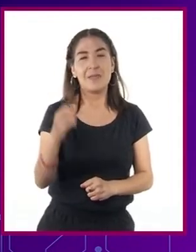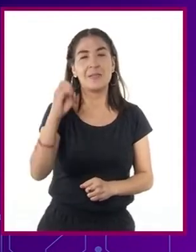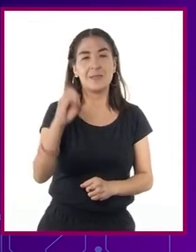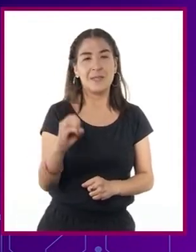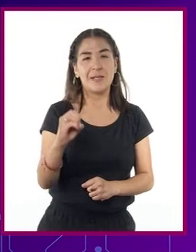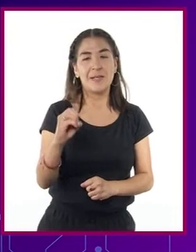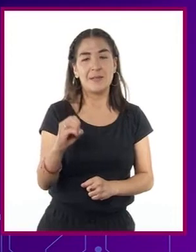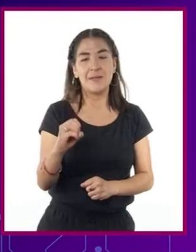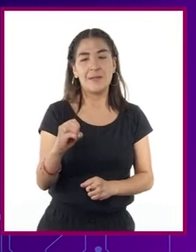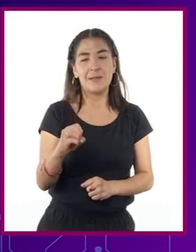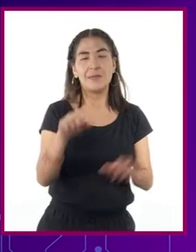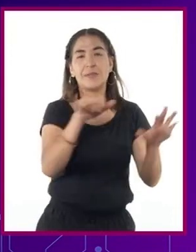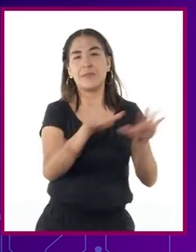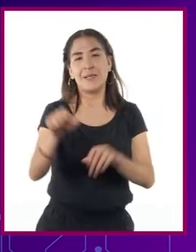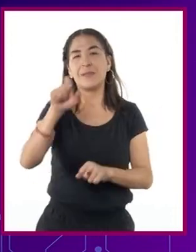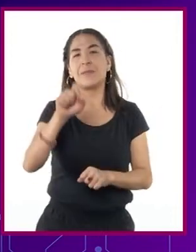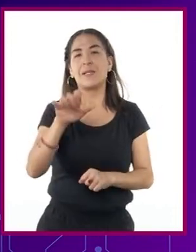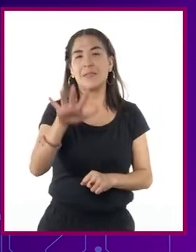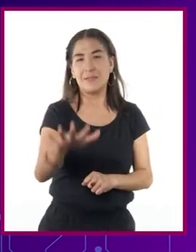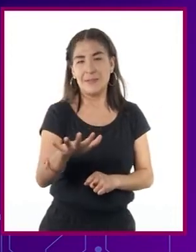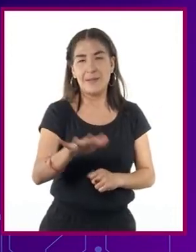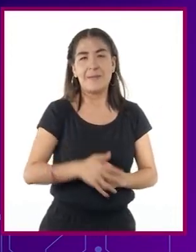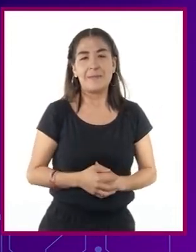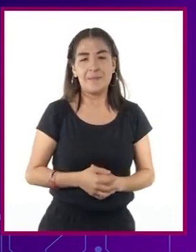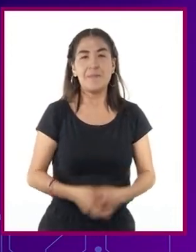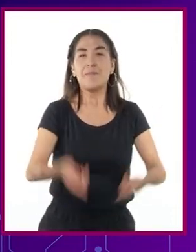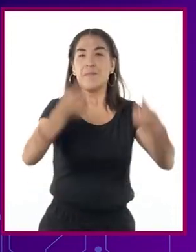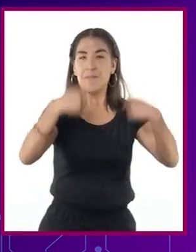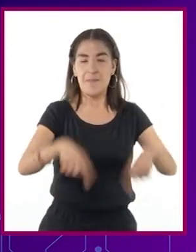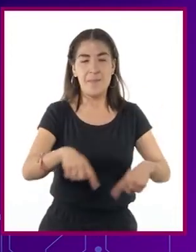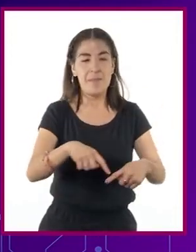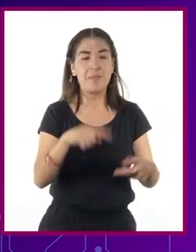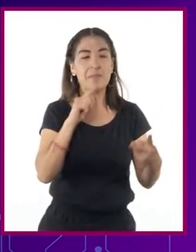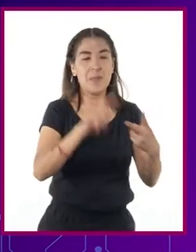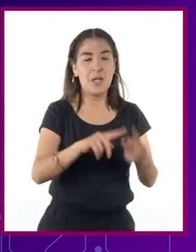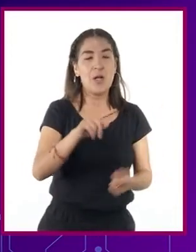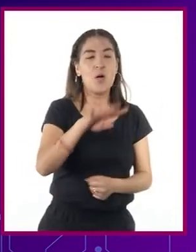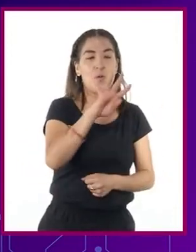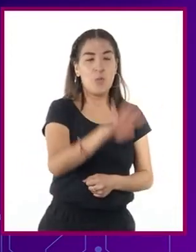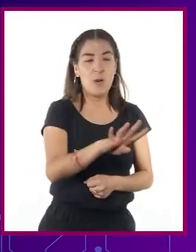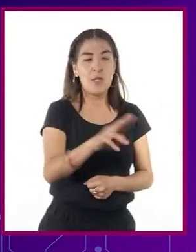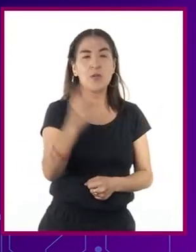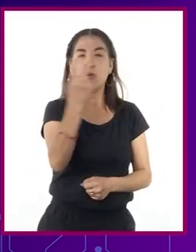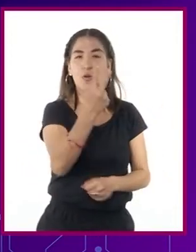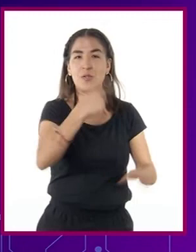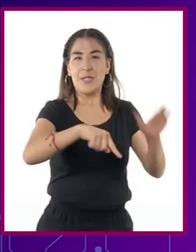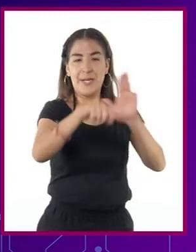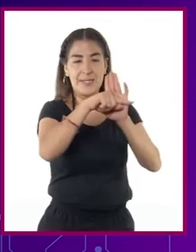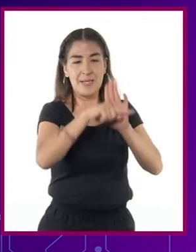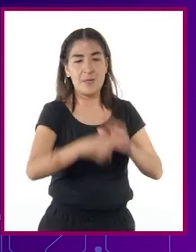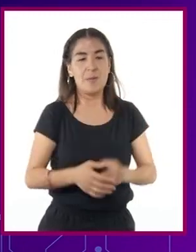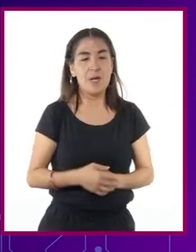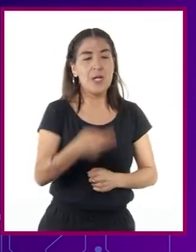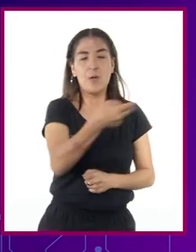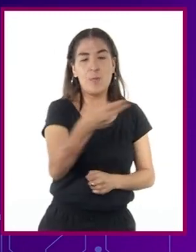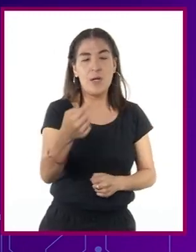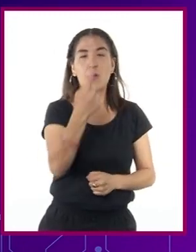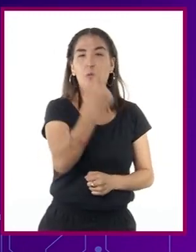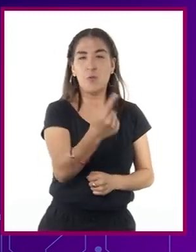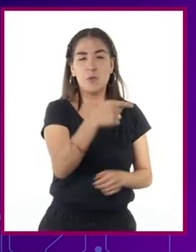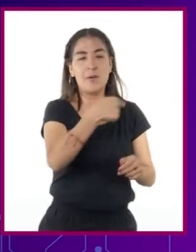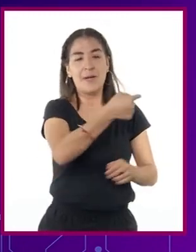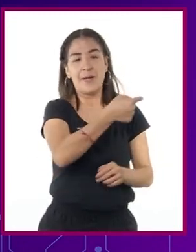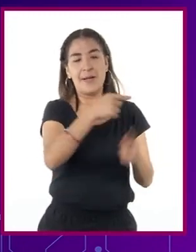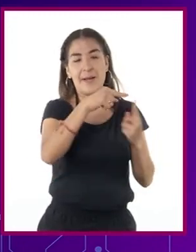0, 625. En el caso de 4 a la 2 negativo es igual a 1 entre 4